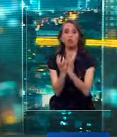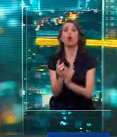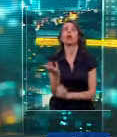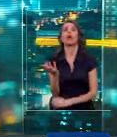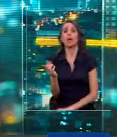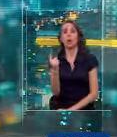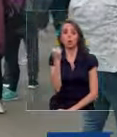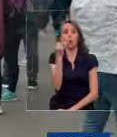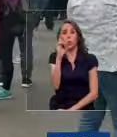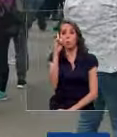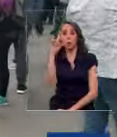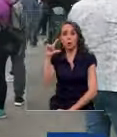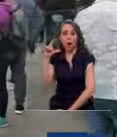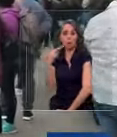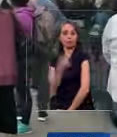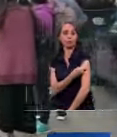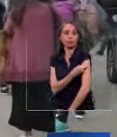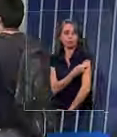dosis